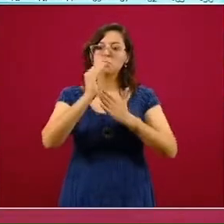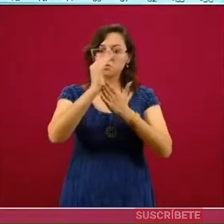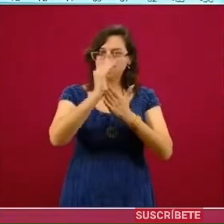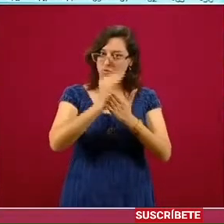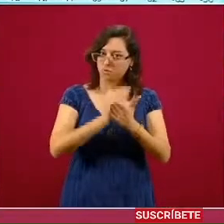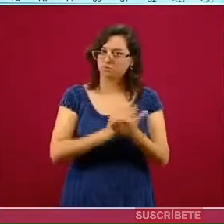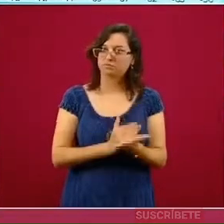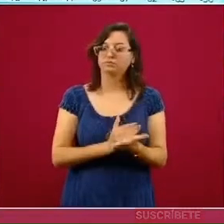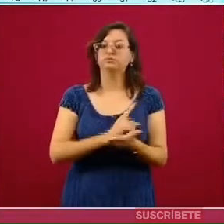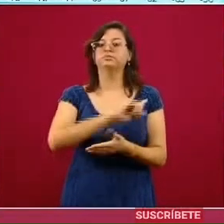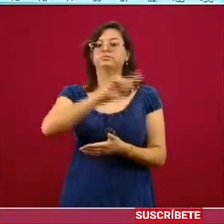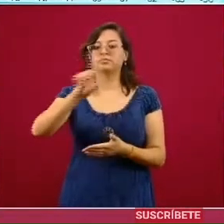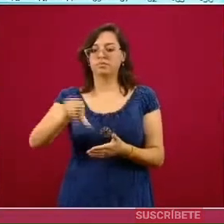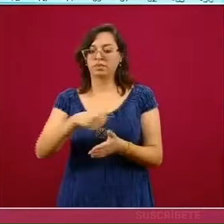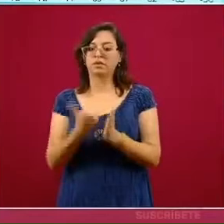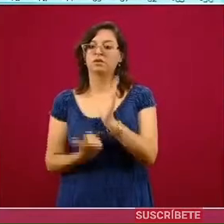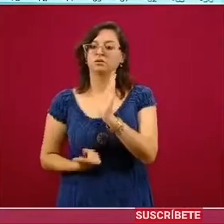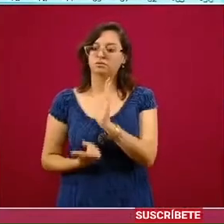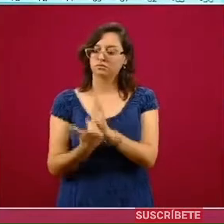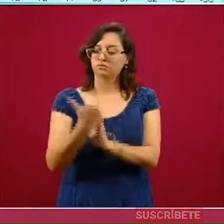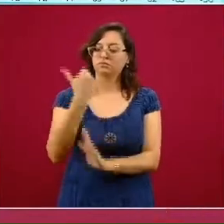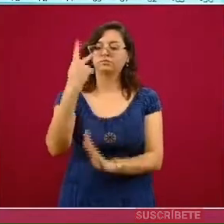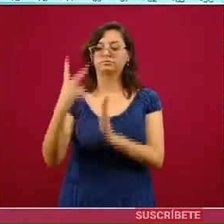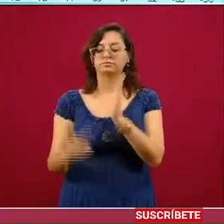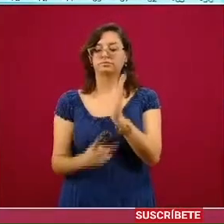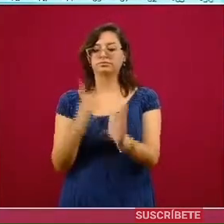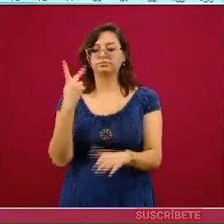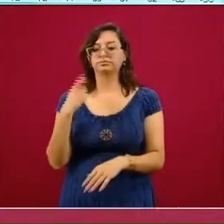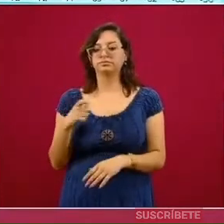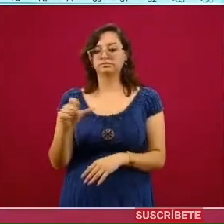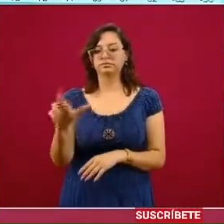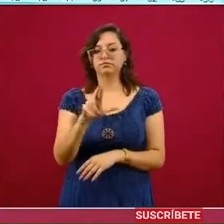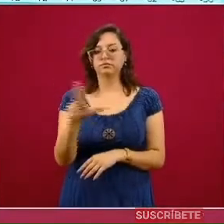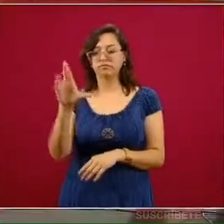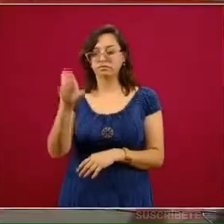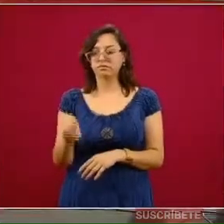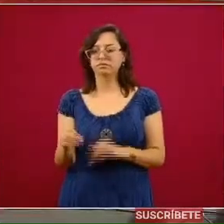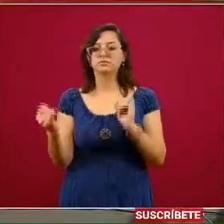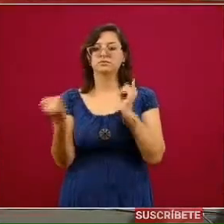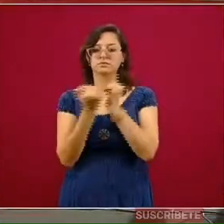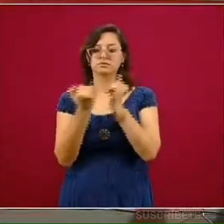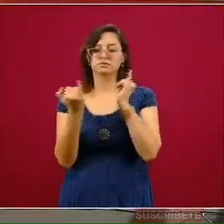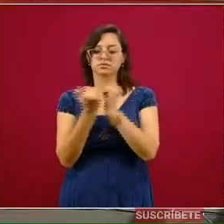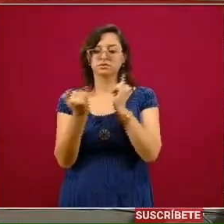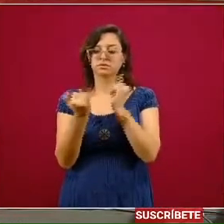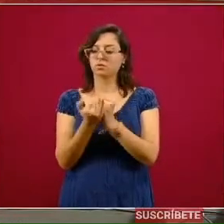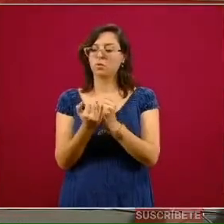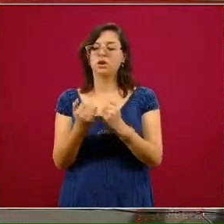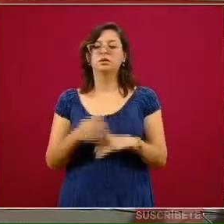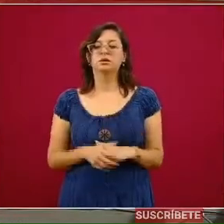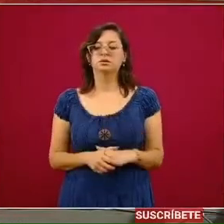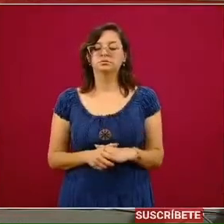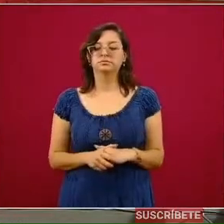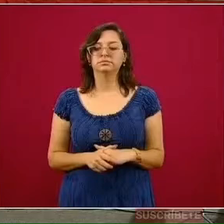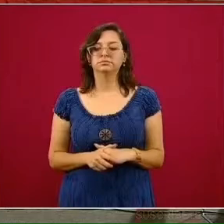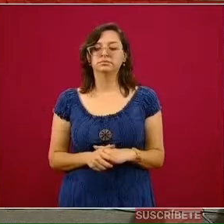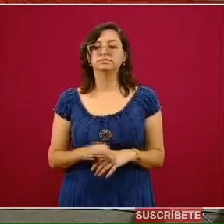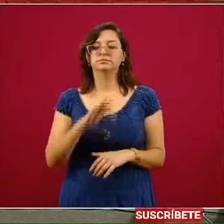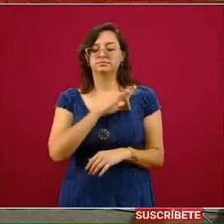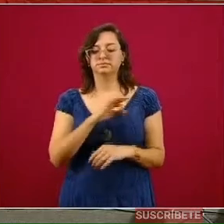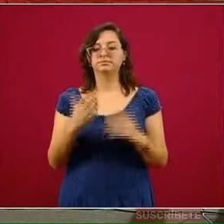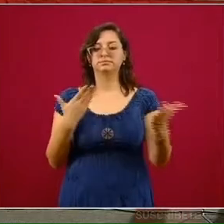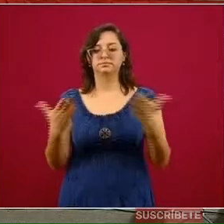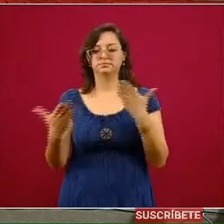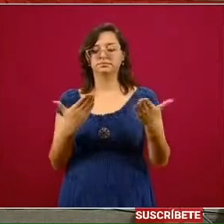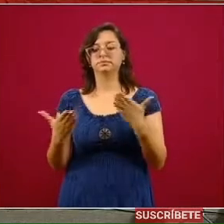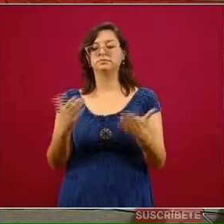intensas de sana distancia y luego vuelve a incrementar. Quintana Roo es otro ejemplo de un poco de consistencia, que inclusive se puede